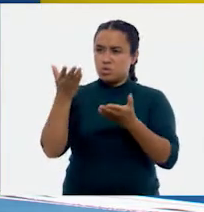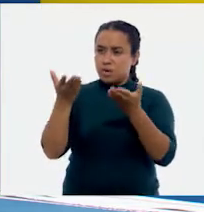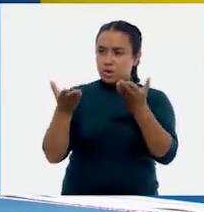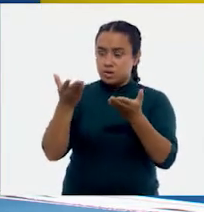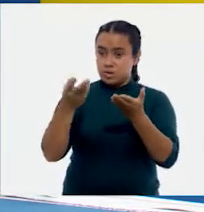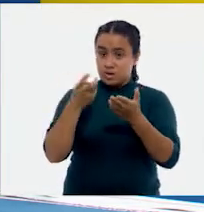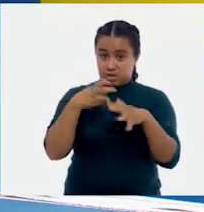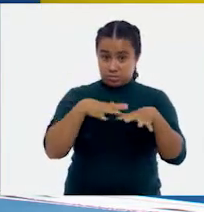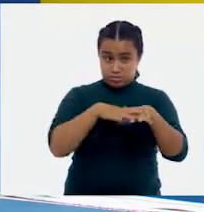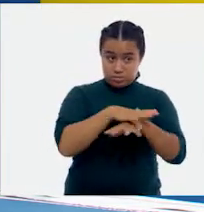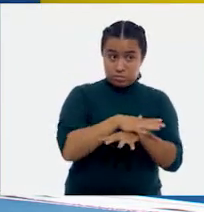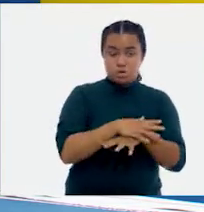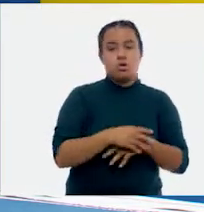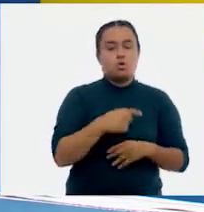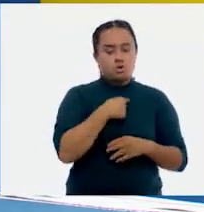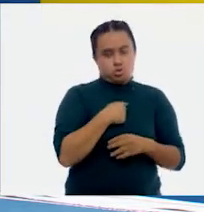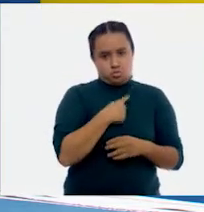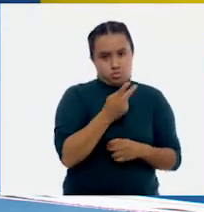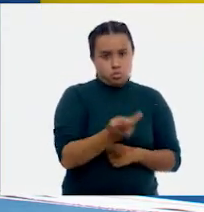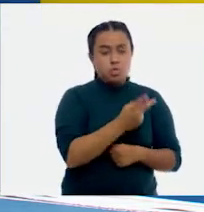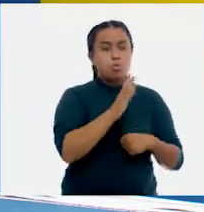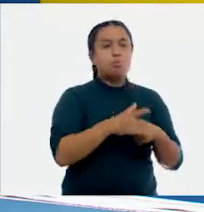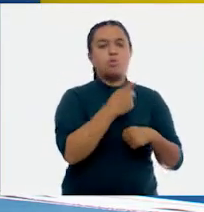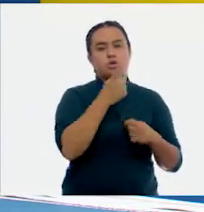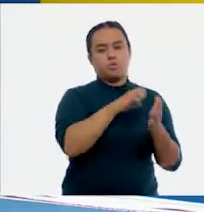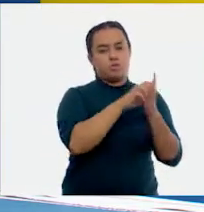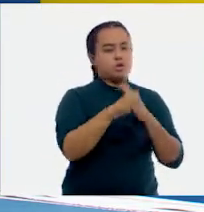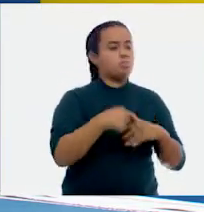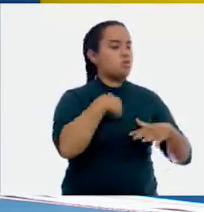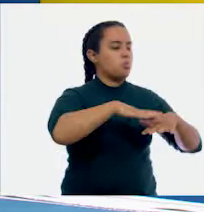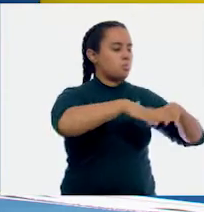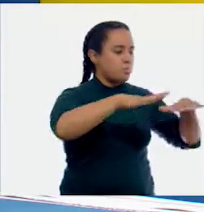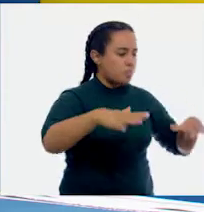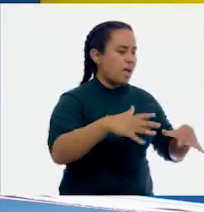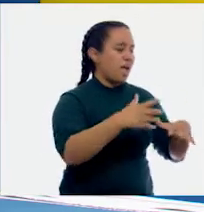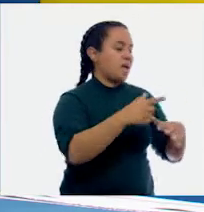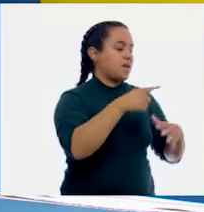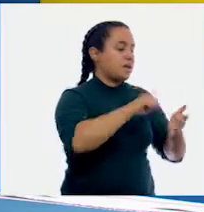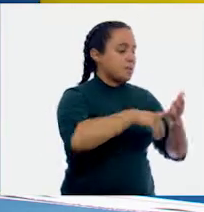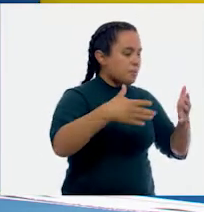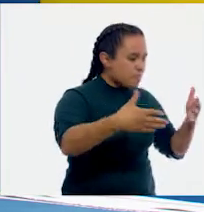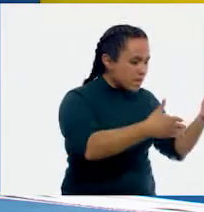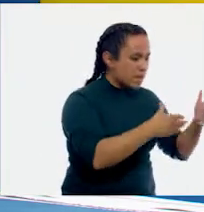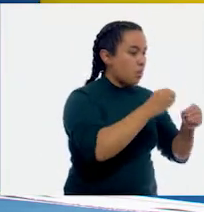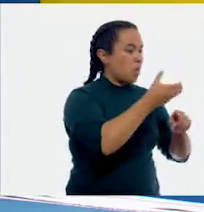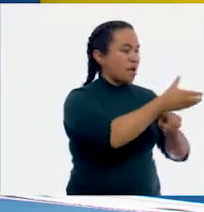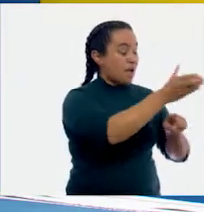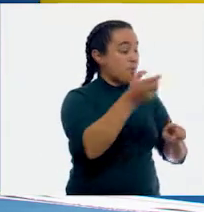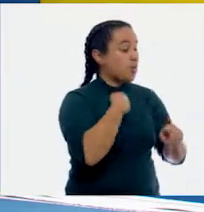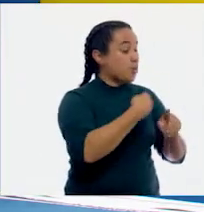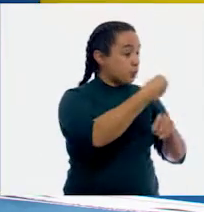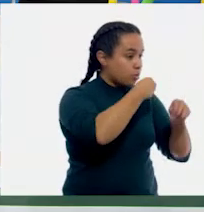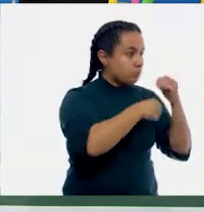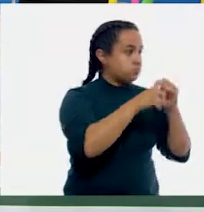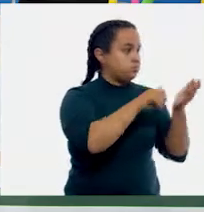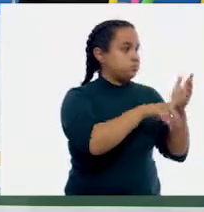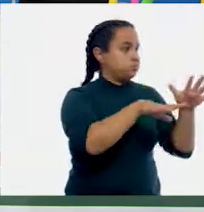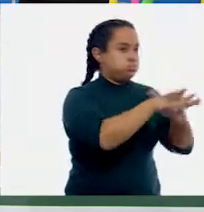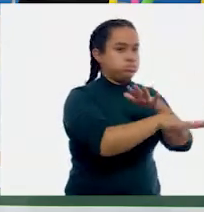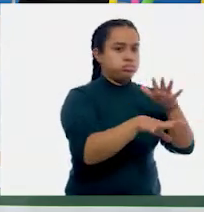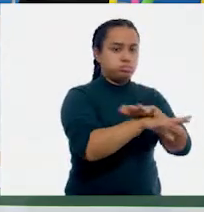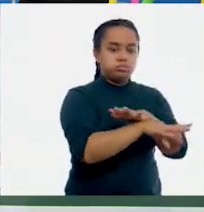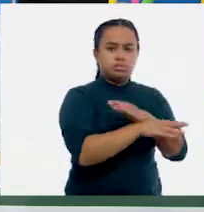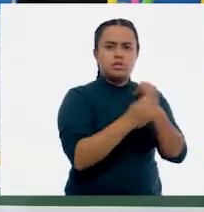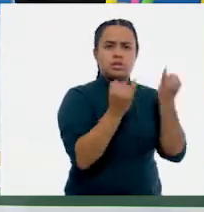ecosistemas? Lo digo porque al consumir productos del mar o del campo, estamos modificando el ambiente, al igual